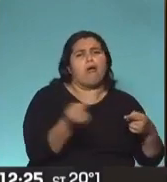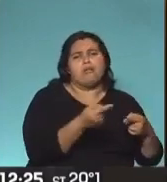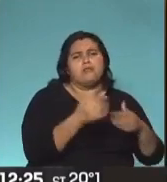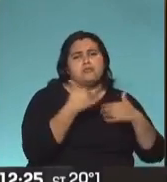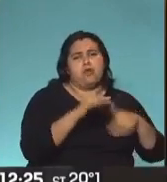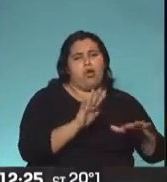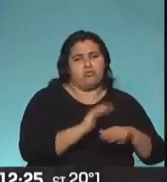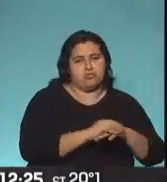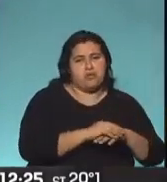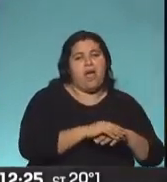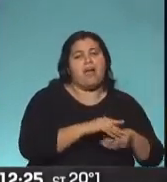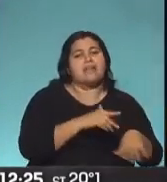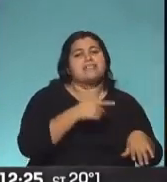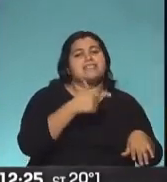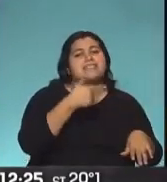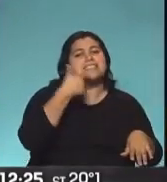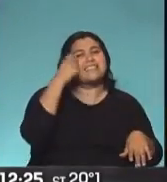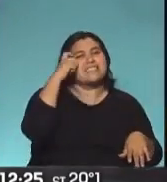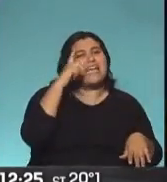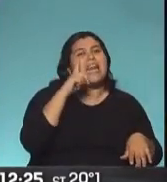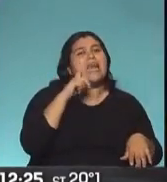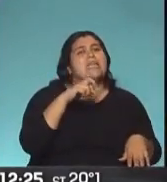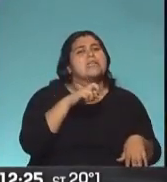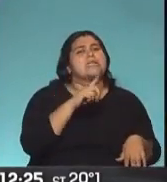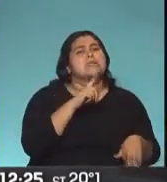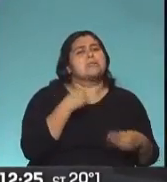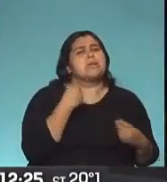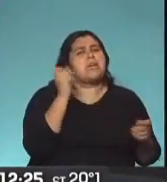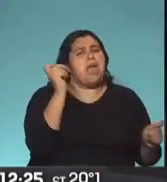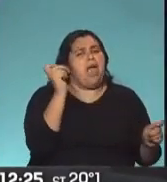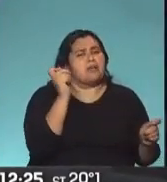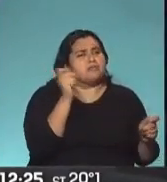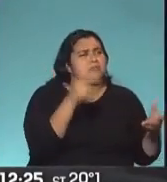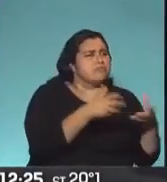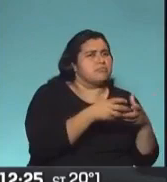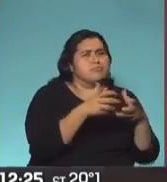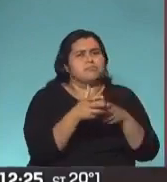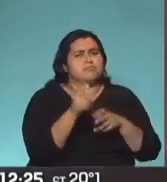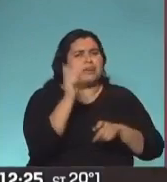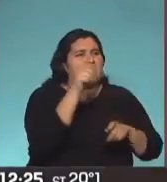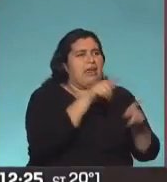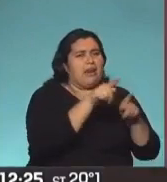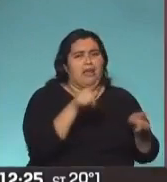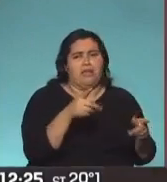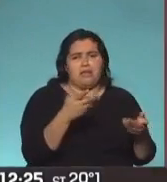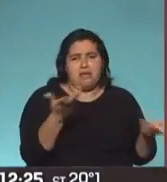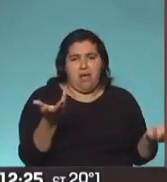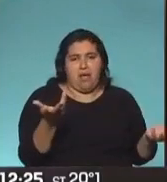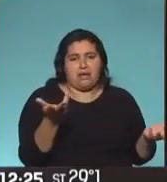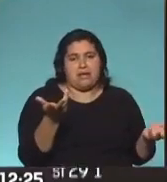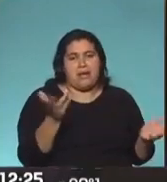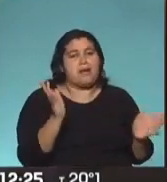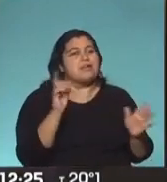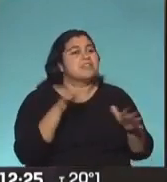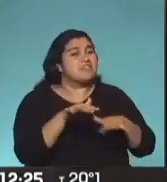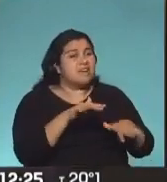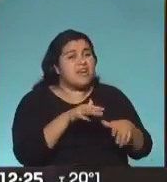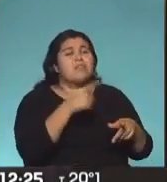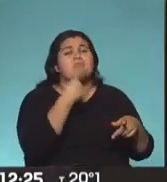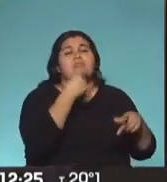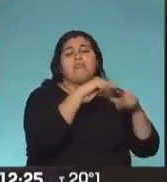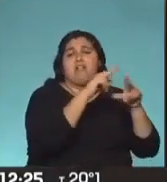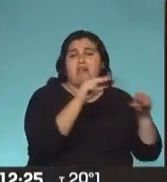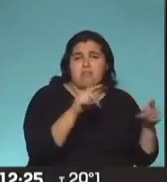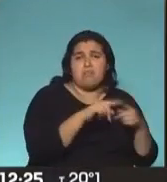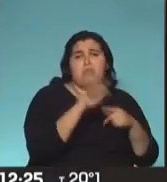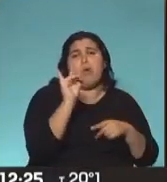dijiste las élites con lo cual ahí estás marcando una situación clara respecto de la población no esto pasa en nicaragua pasa